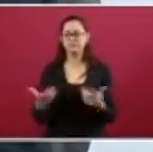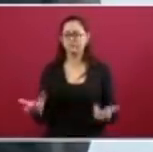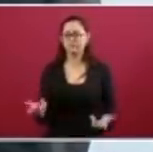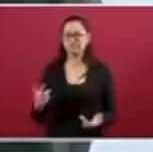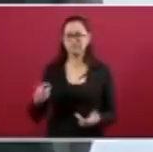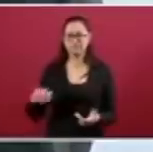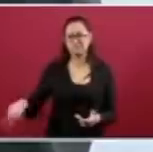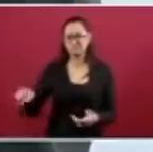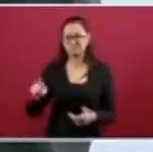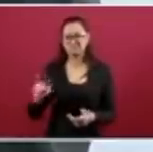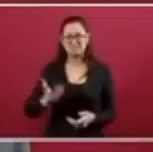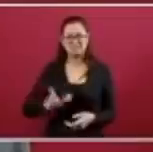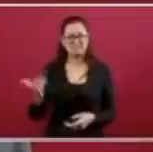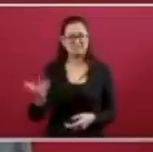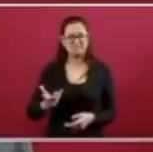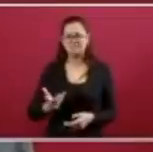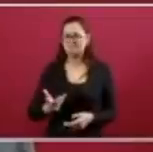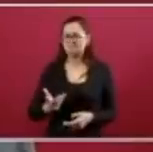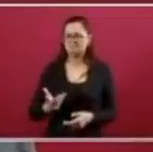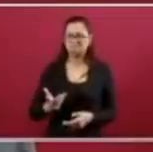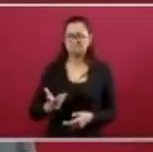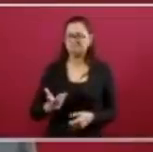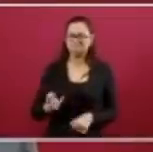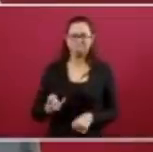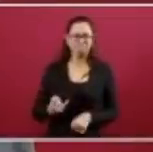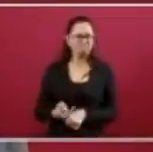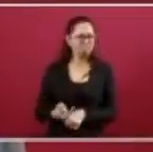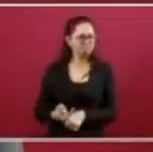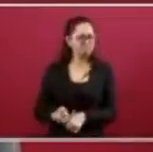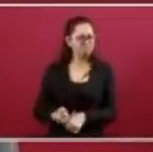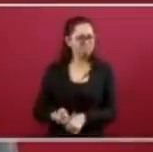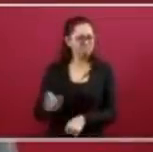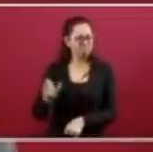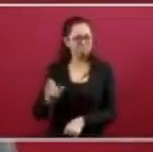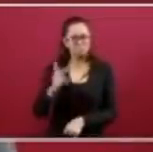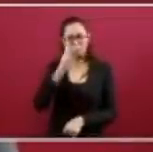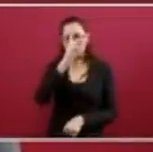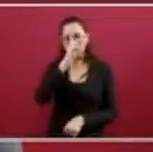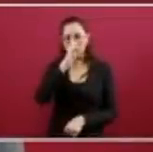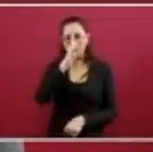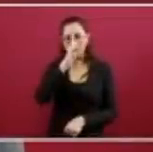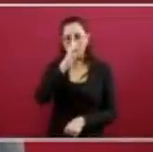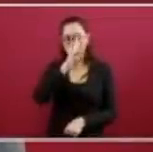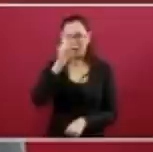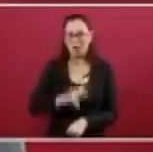totalmente inmoral de que los funcionarios terminan